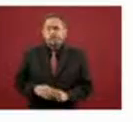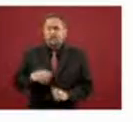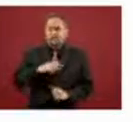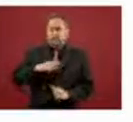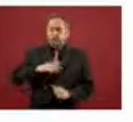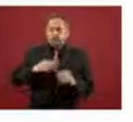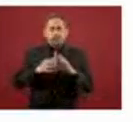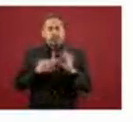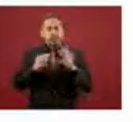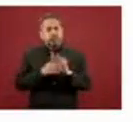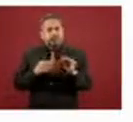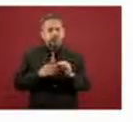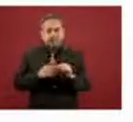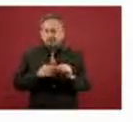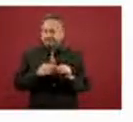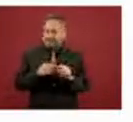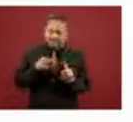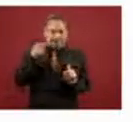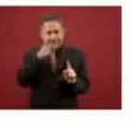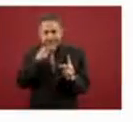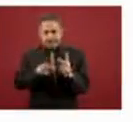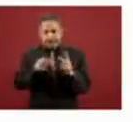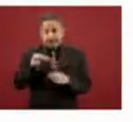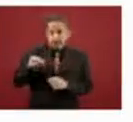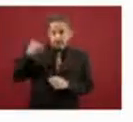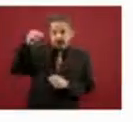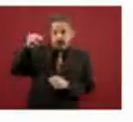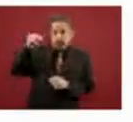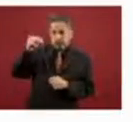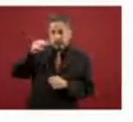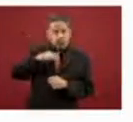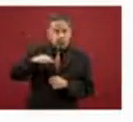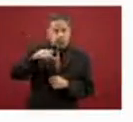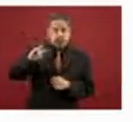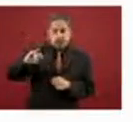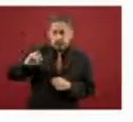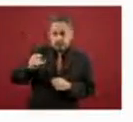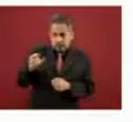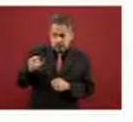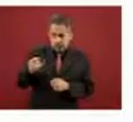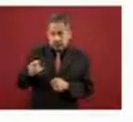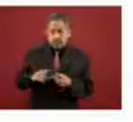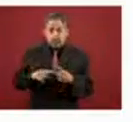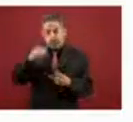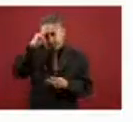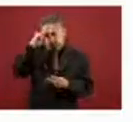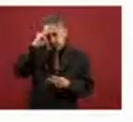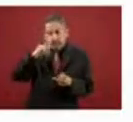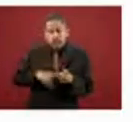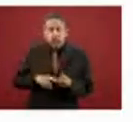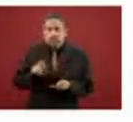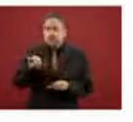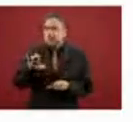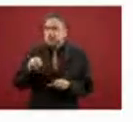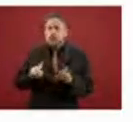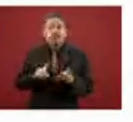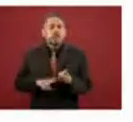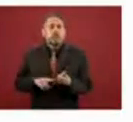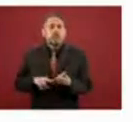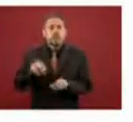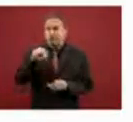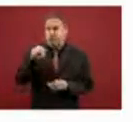conformación de intervenciones muy puntuales en la parte norte del país, en lo que es Tijuana, Mexicali, San Luis Colorado, Nogales,